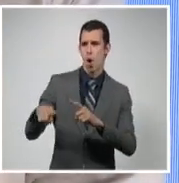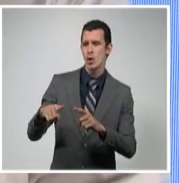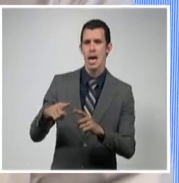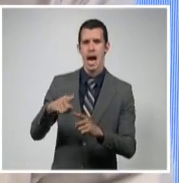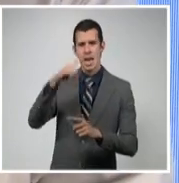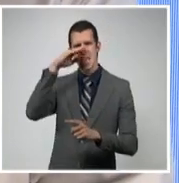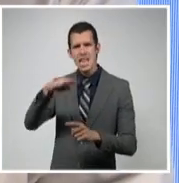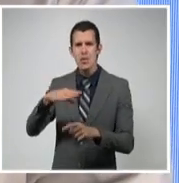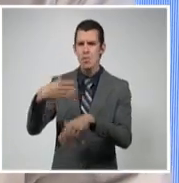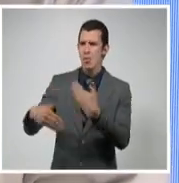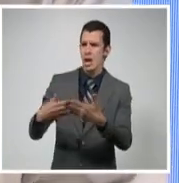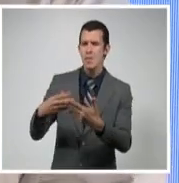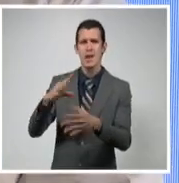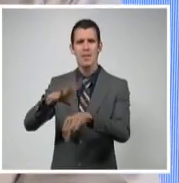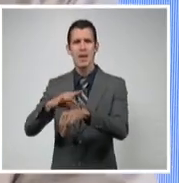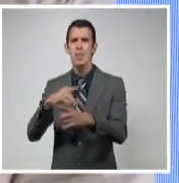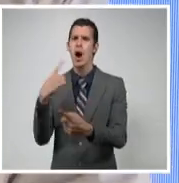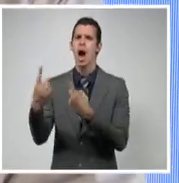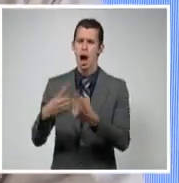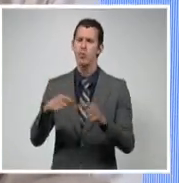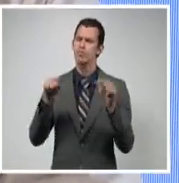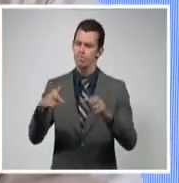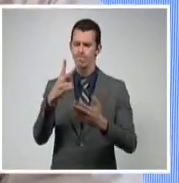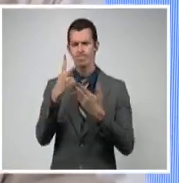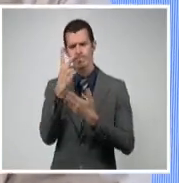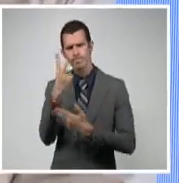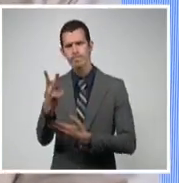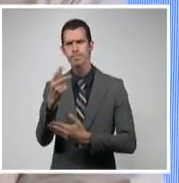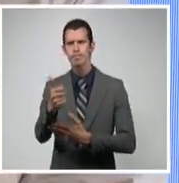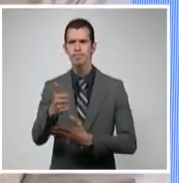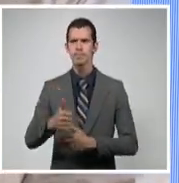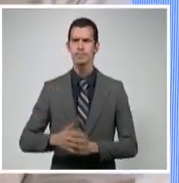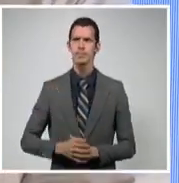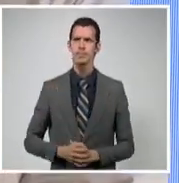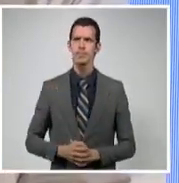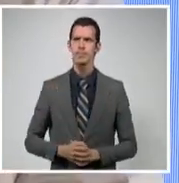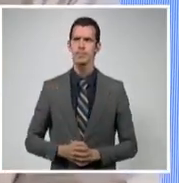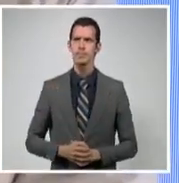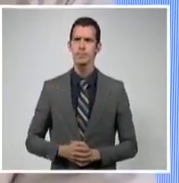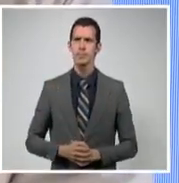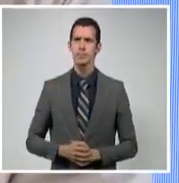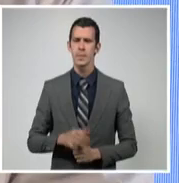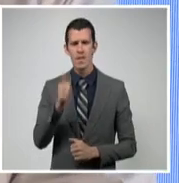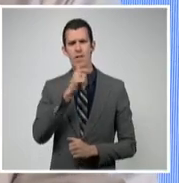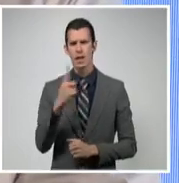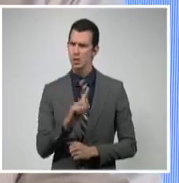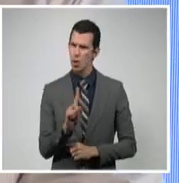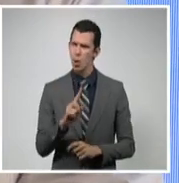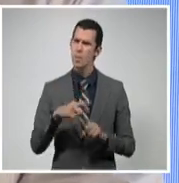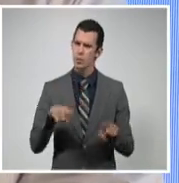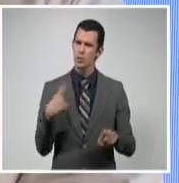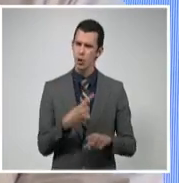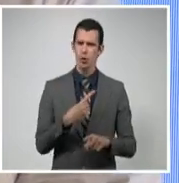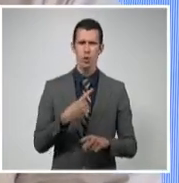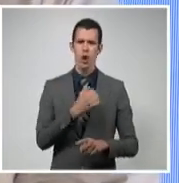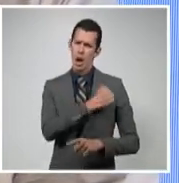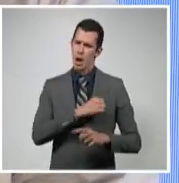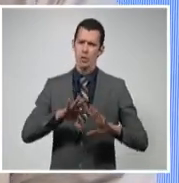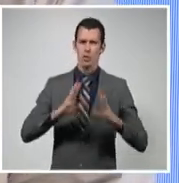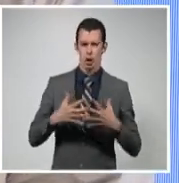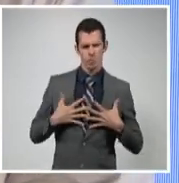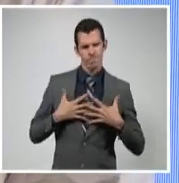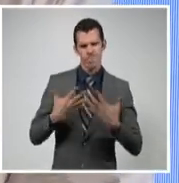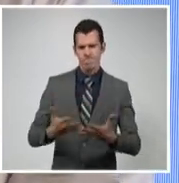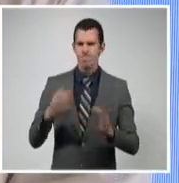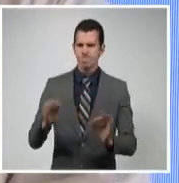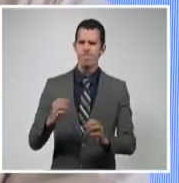Y realmente el trabajo se hizo con mucha tenacidad, con mucho amor, con toda la entrega del mundo